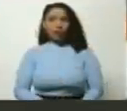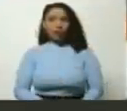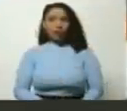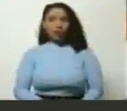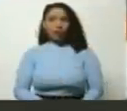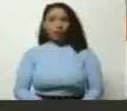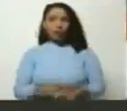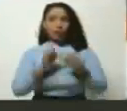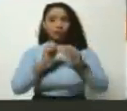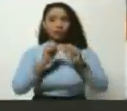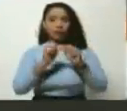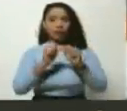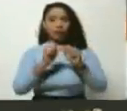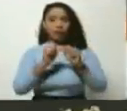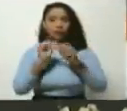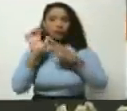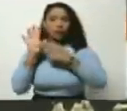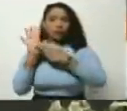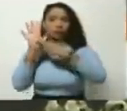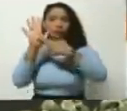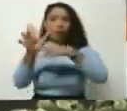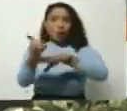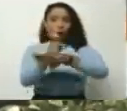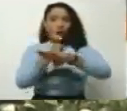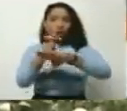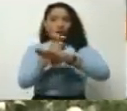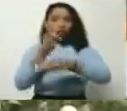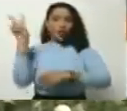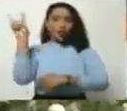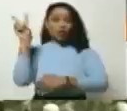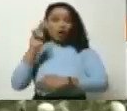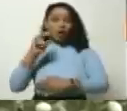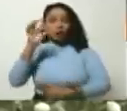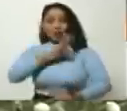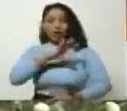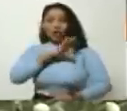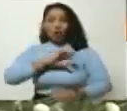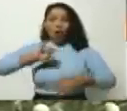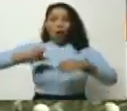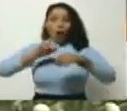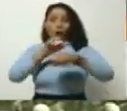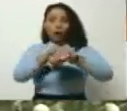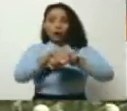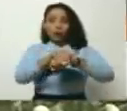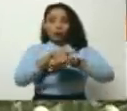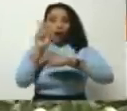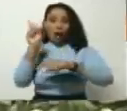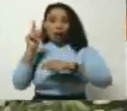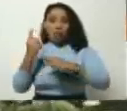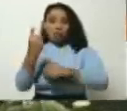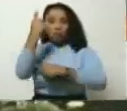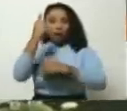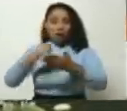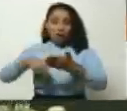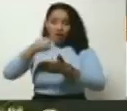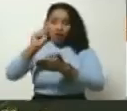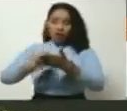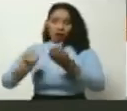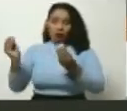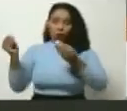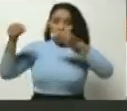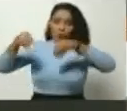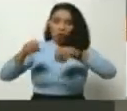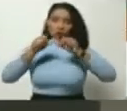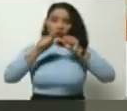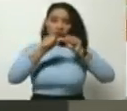A continuación, el representante del Gobierno de Venezuela, señor Jorge Rodríguez, pasará a firmar el acuerdo,